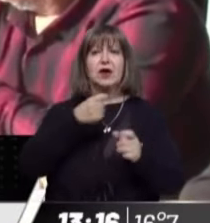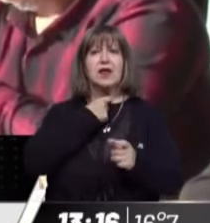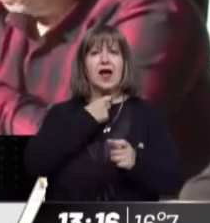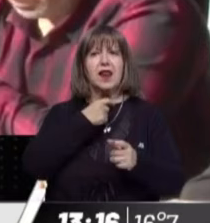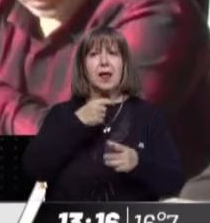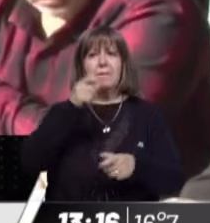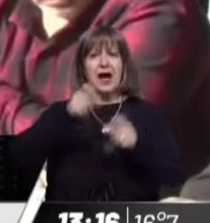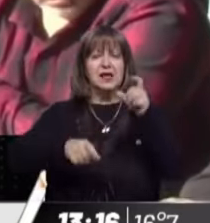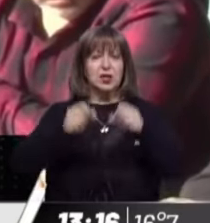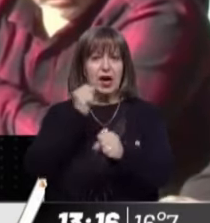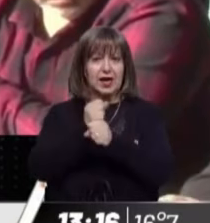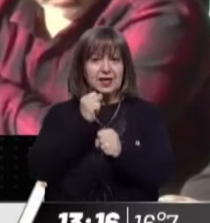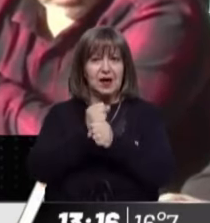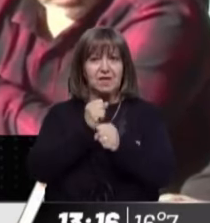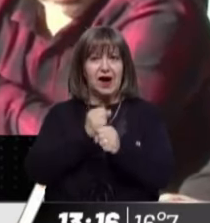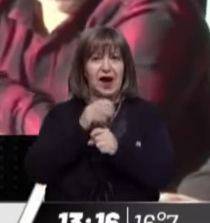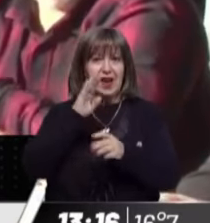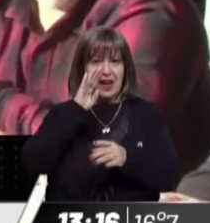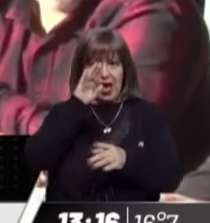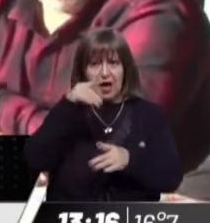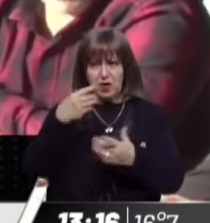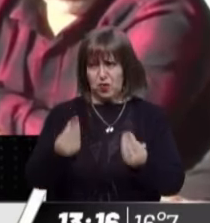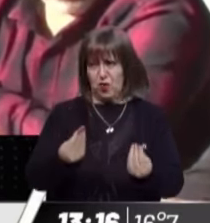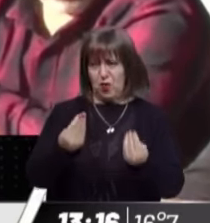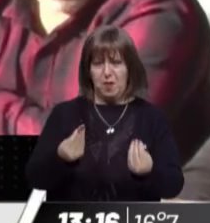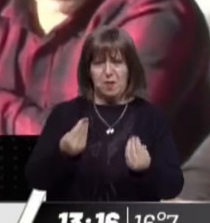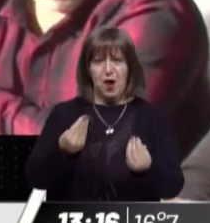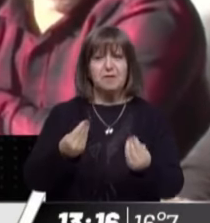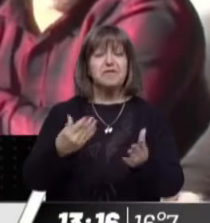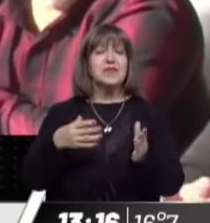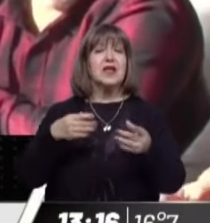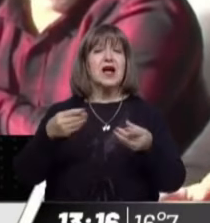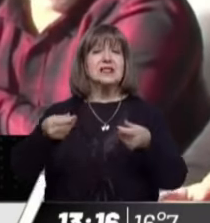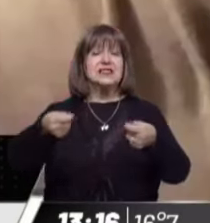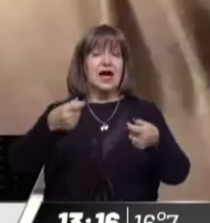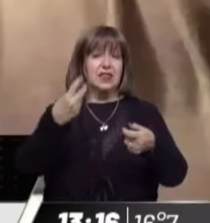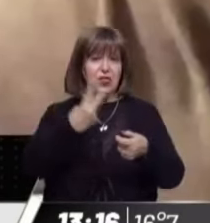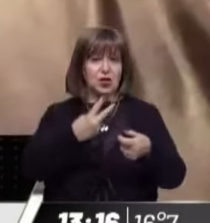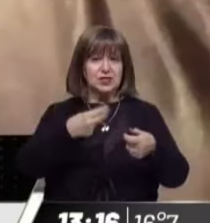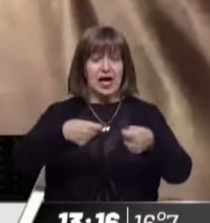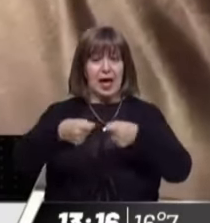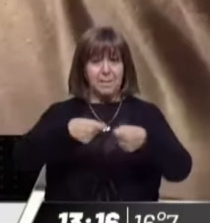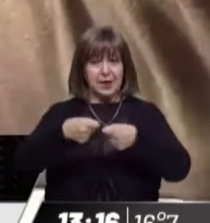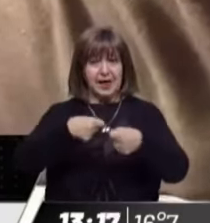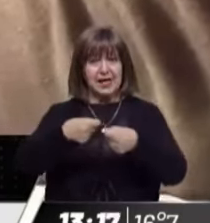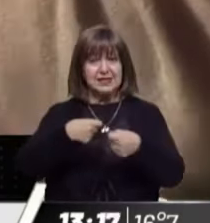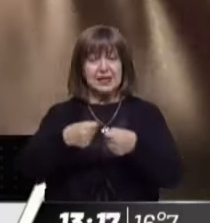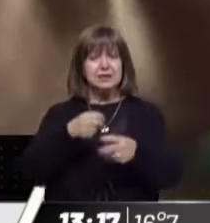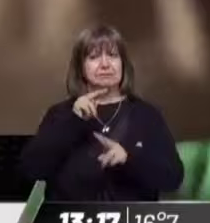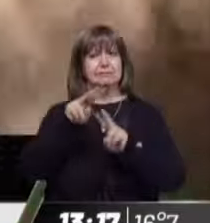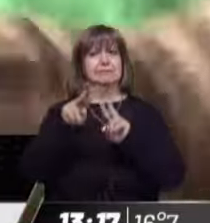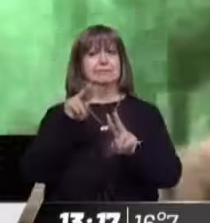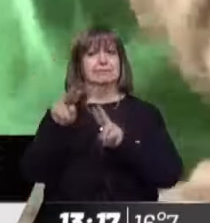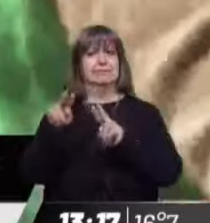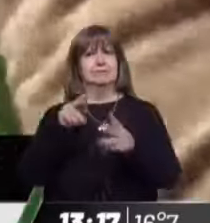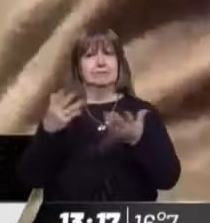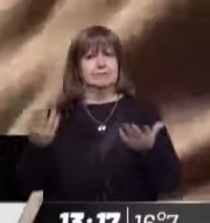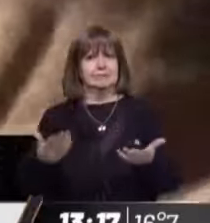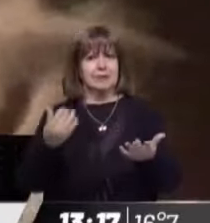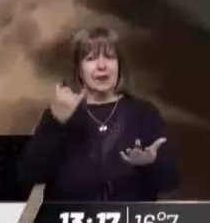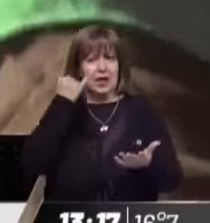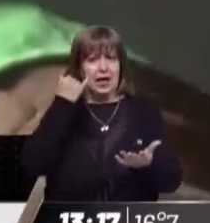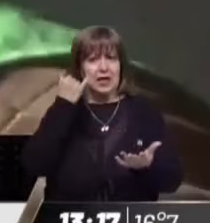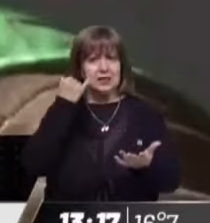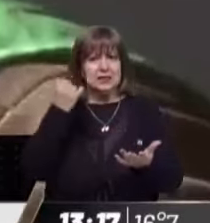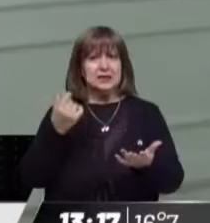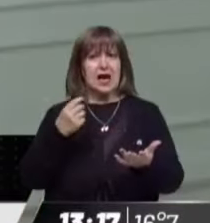encontrado dos empresas en camionero en estos últimos dos semanas, dos empresas con gente trabajadores en negro, porque ya están actuando con la ley base,